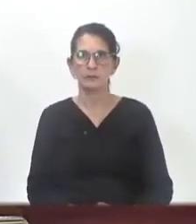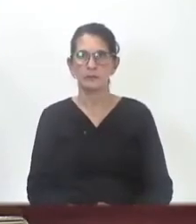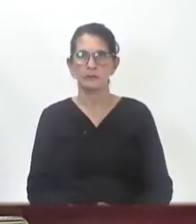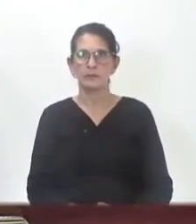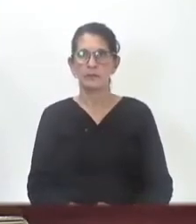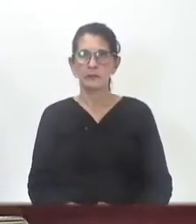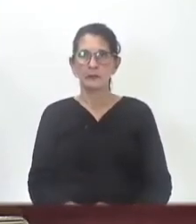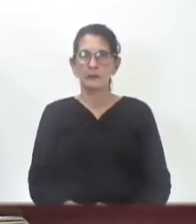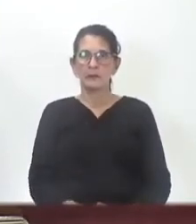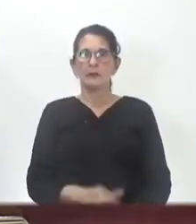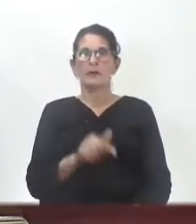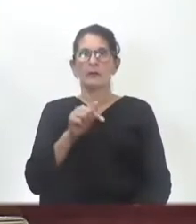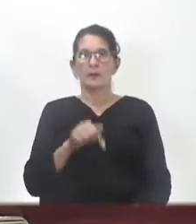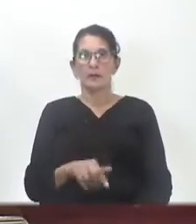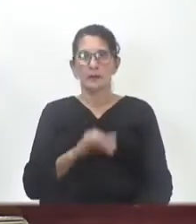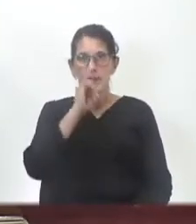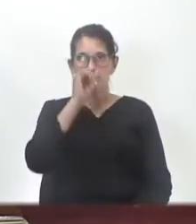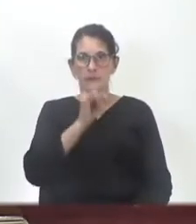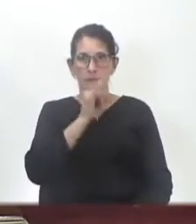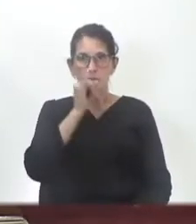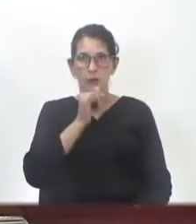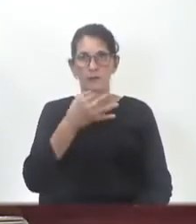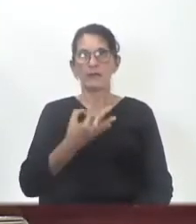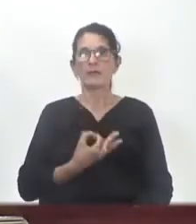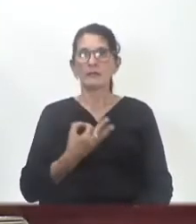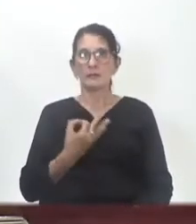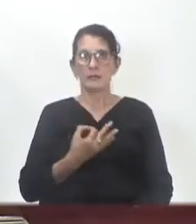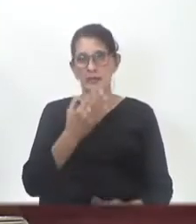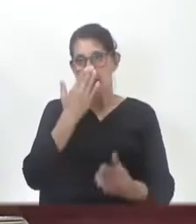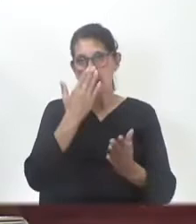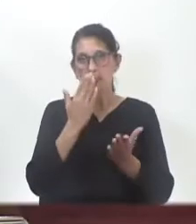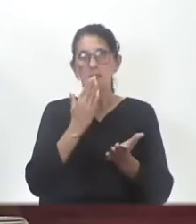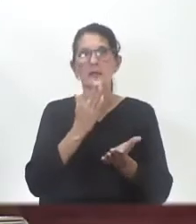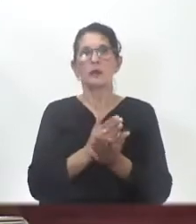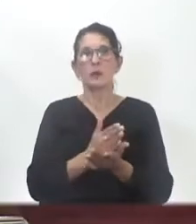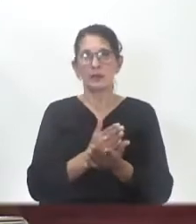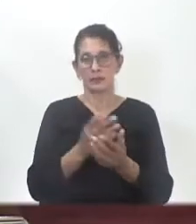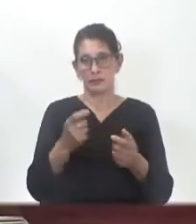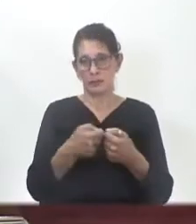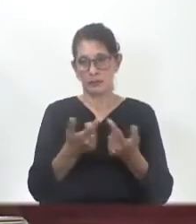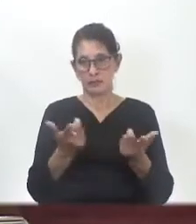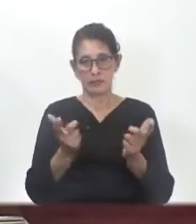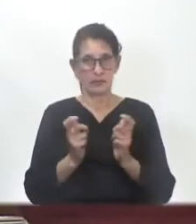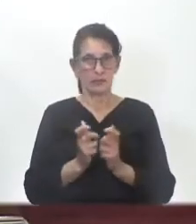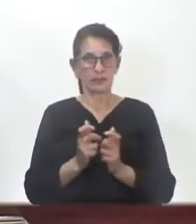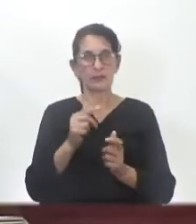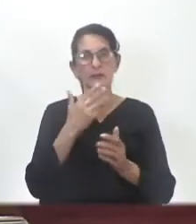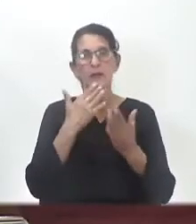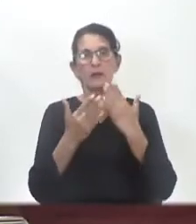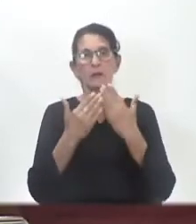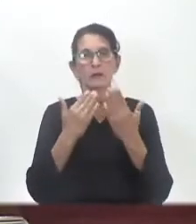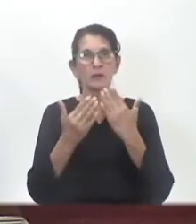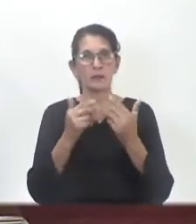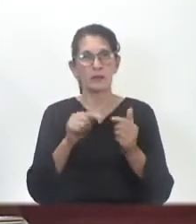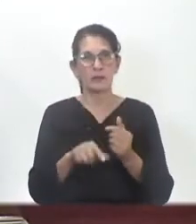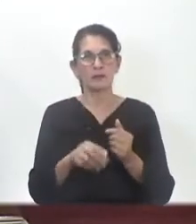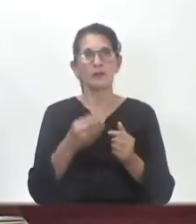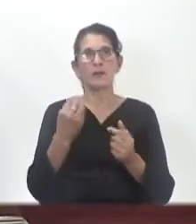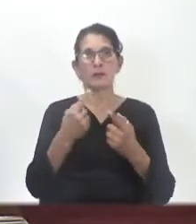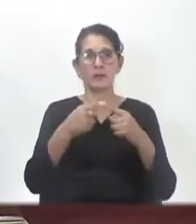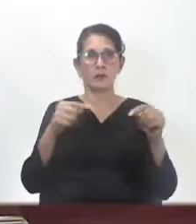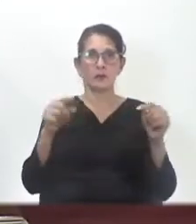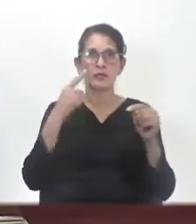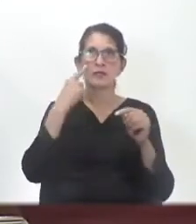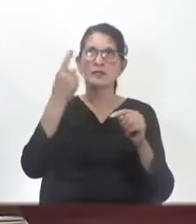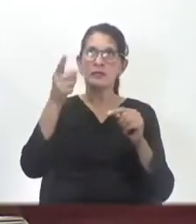En este informe especial, que es el último que largó el comisionado, estamos hablando de hechos que vemos en las